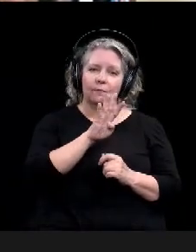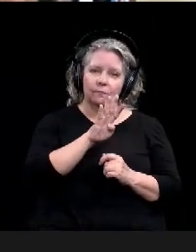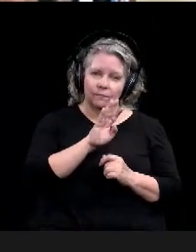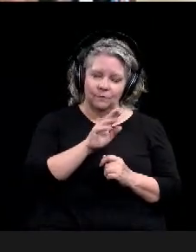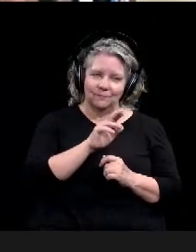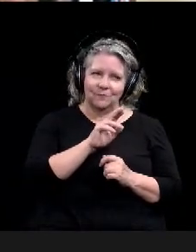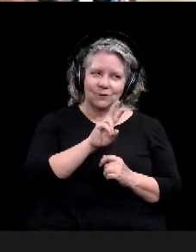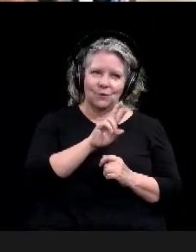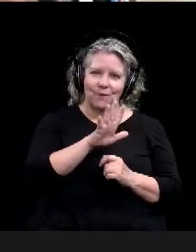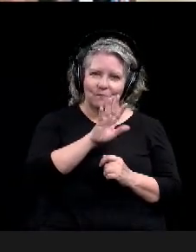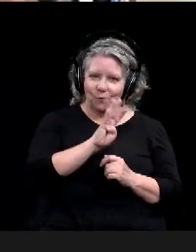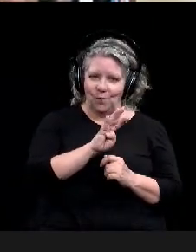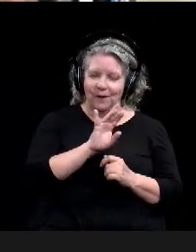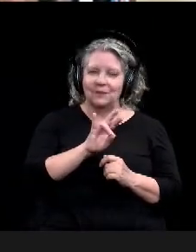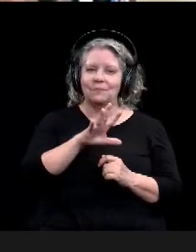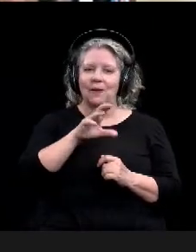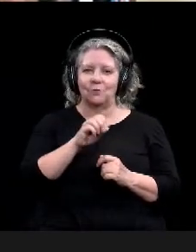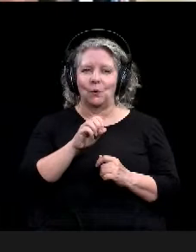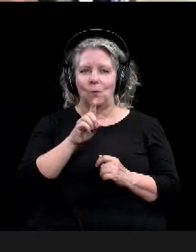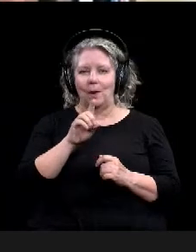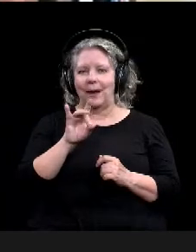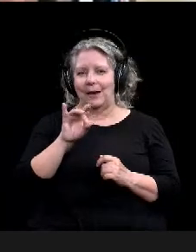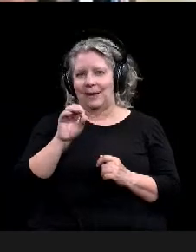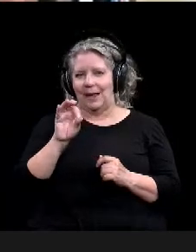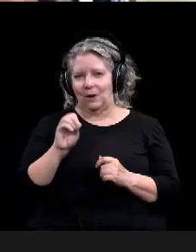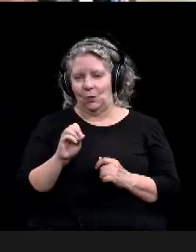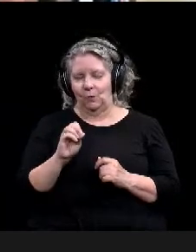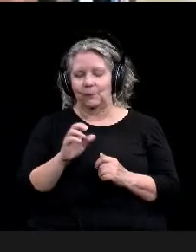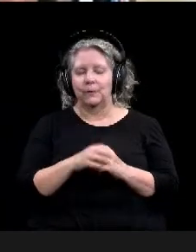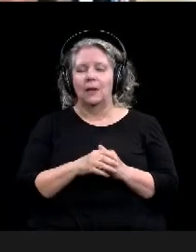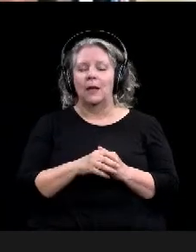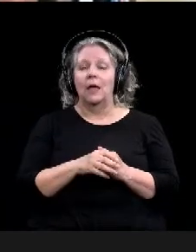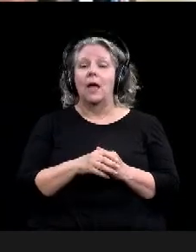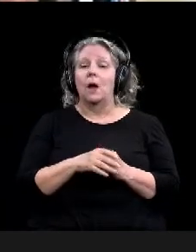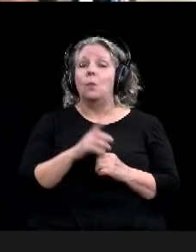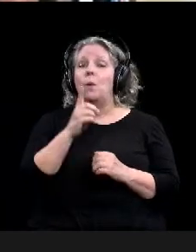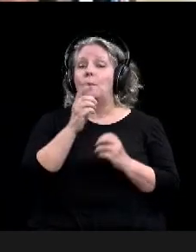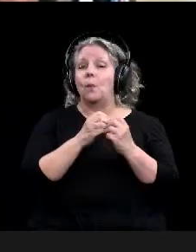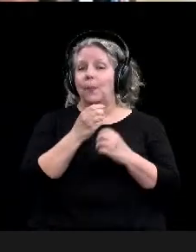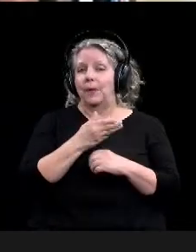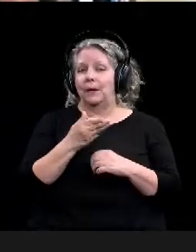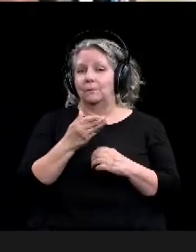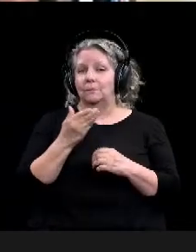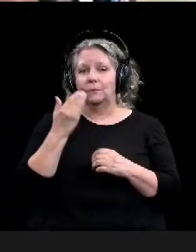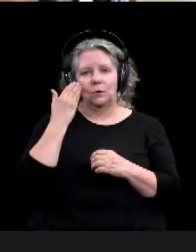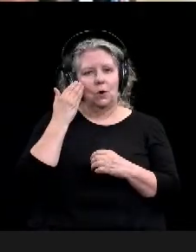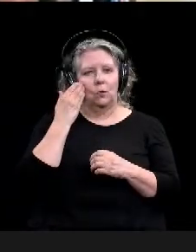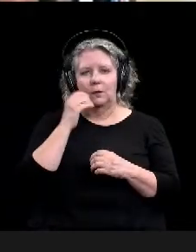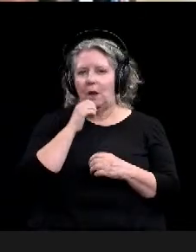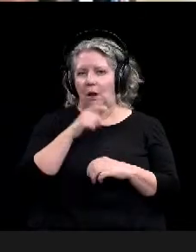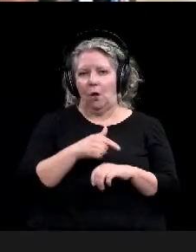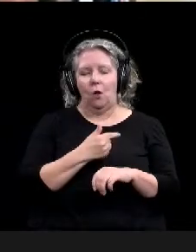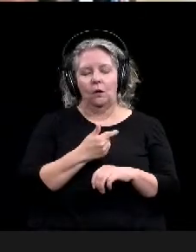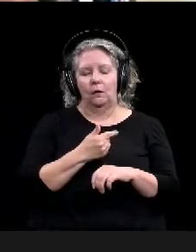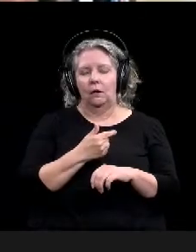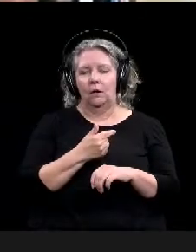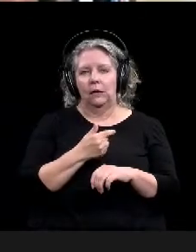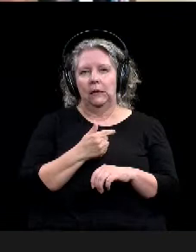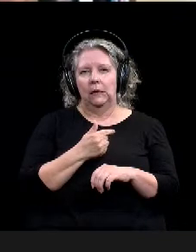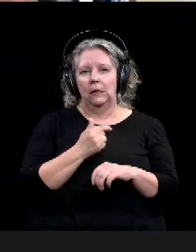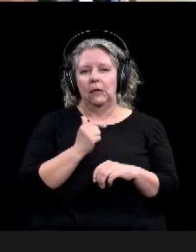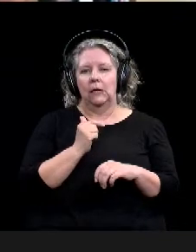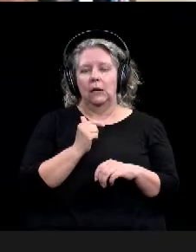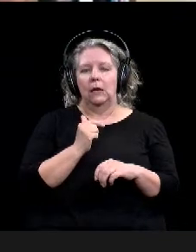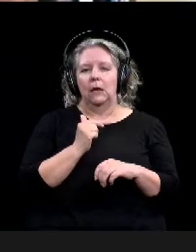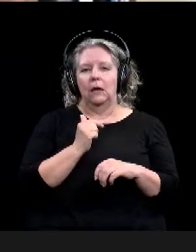para registrarse para su vacuna más oportunidades para que pueda